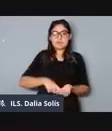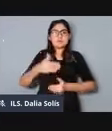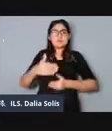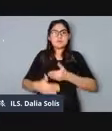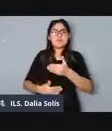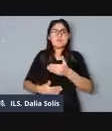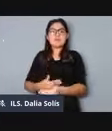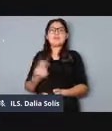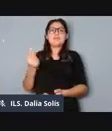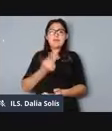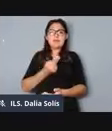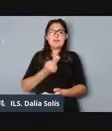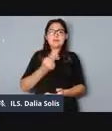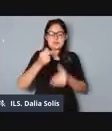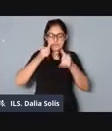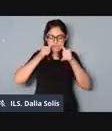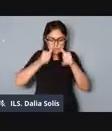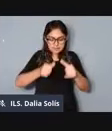atención.